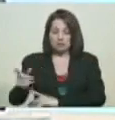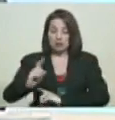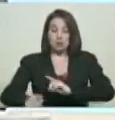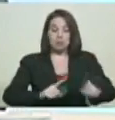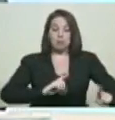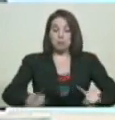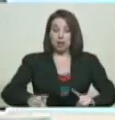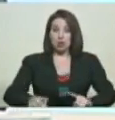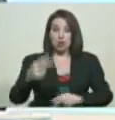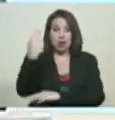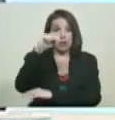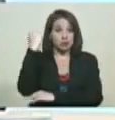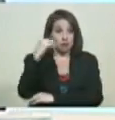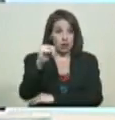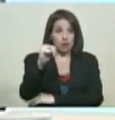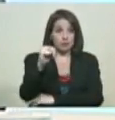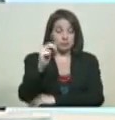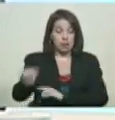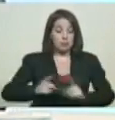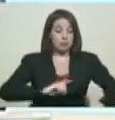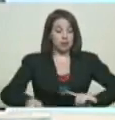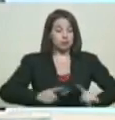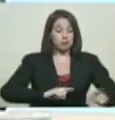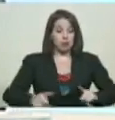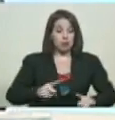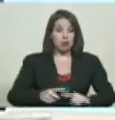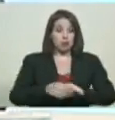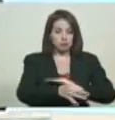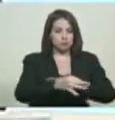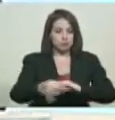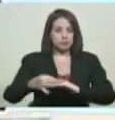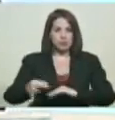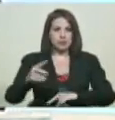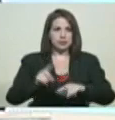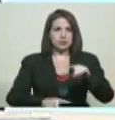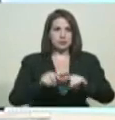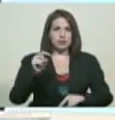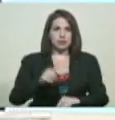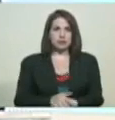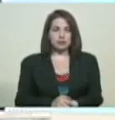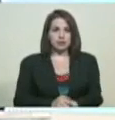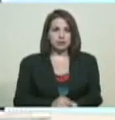de mando estatal de mando regional municipal parroquial